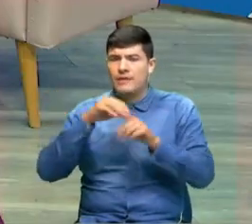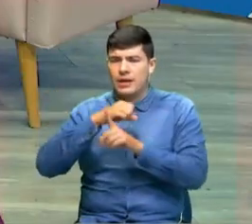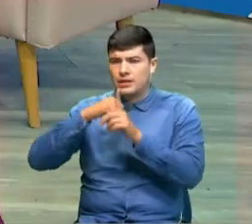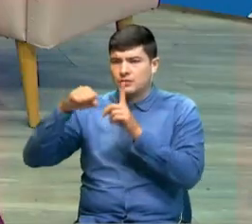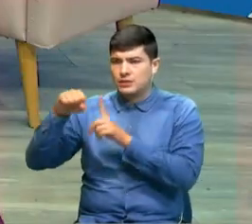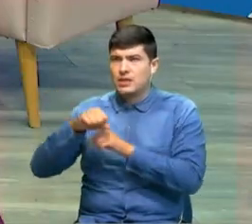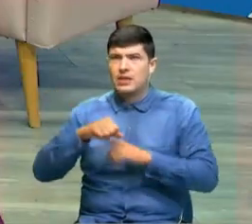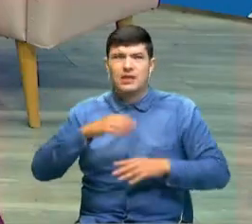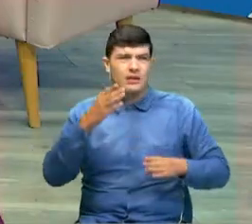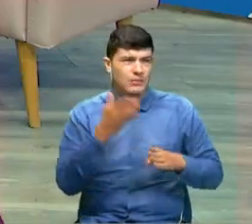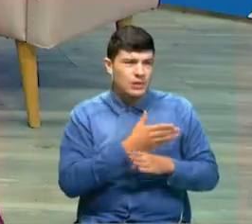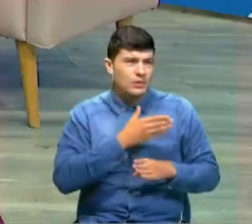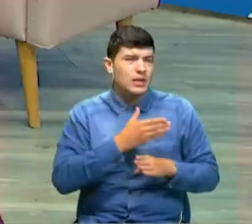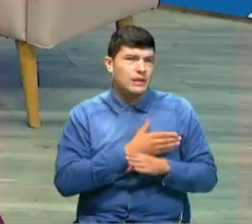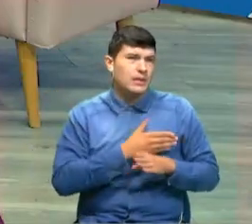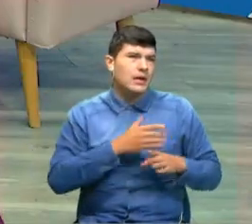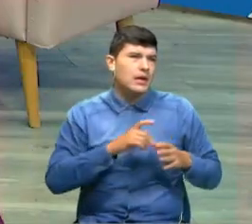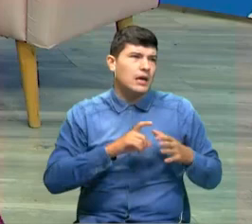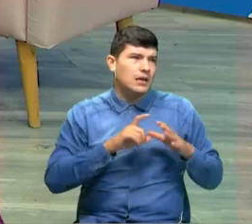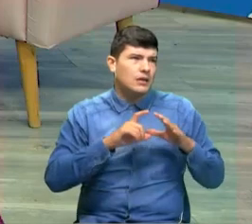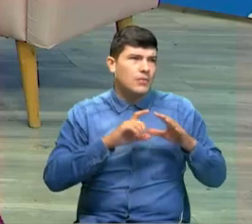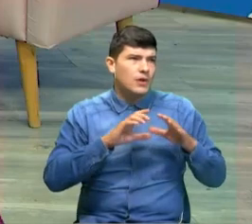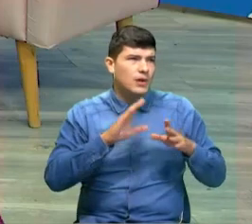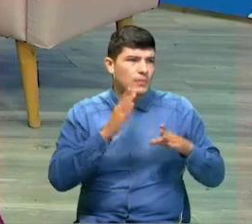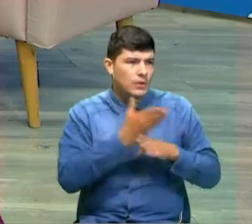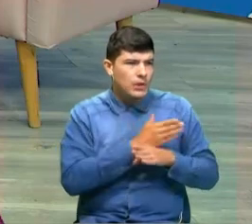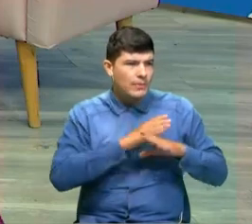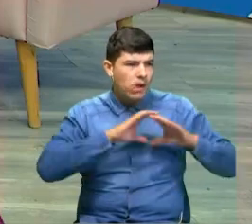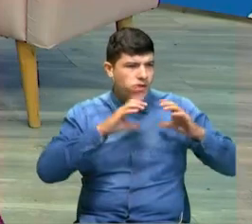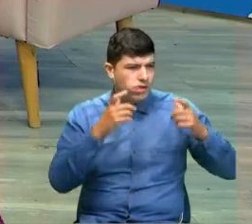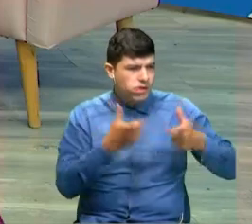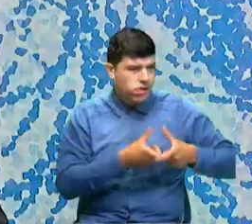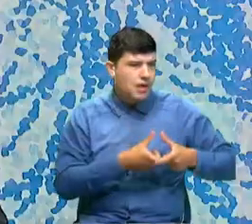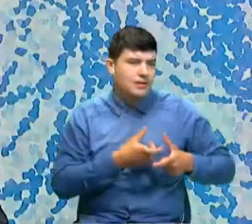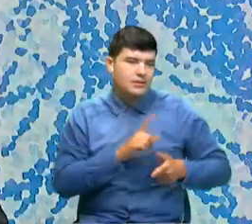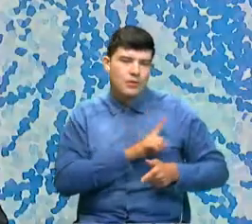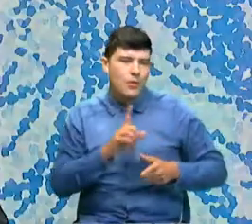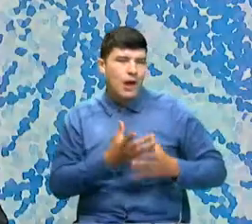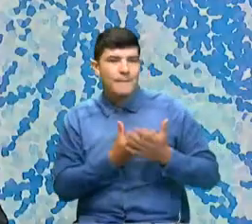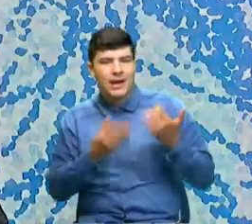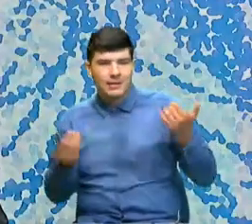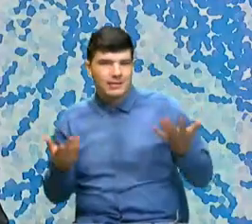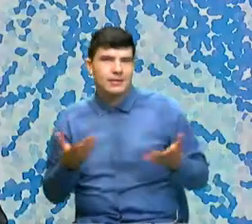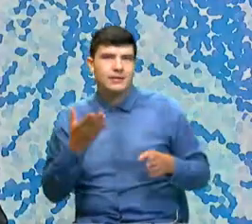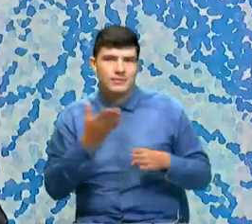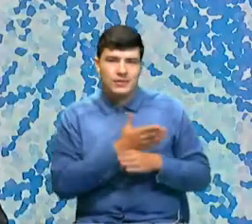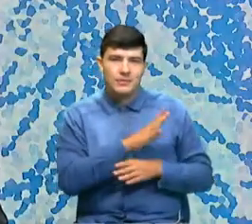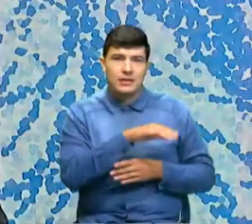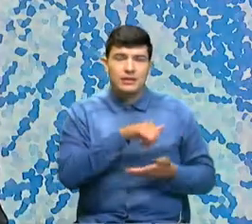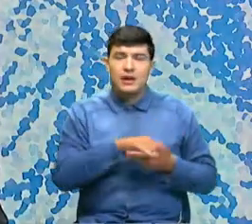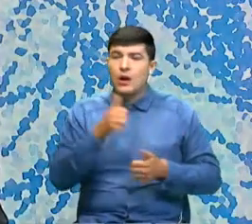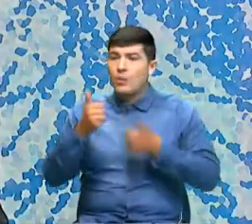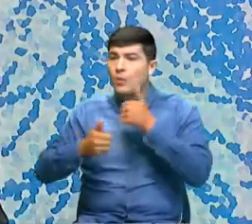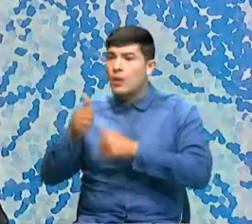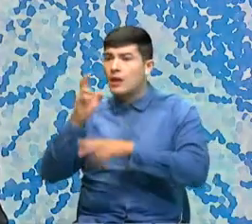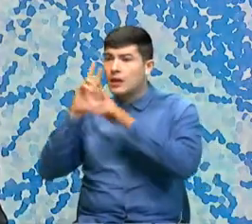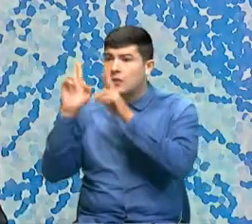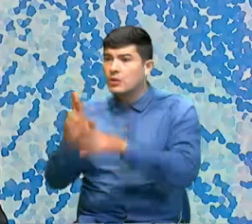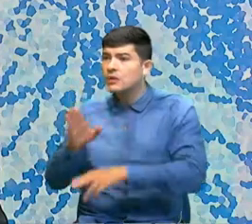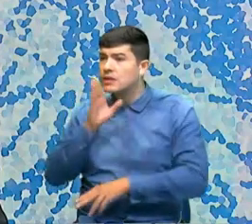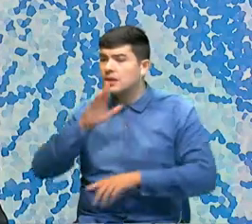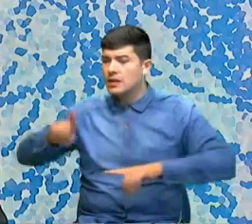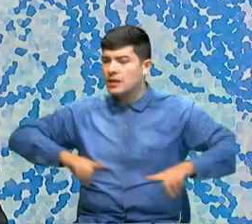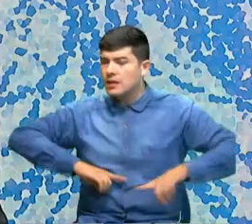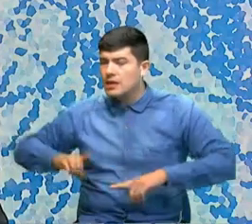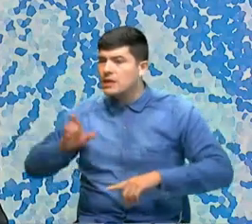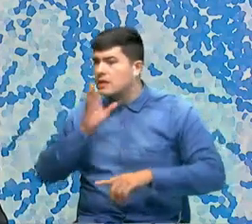problema de las roscas es no estar en ellas. No estar en ellas. Entonces, ¿qué es la situación dentro de una asamblea? A ver, ¿quién nombra al administrador? La